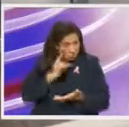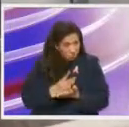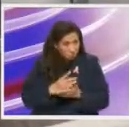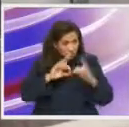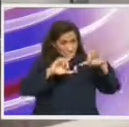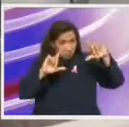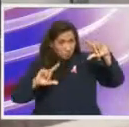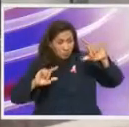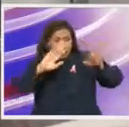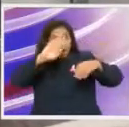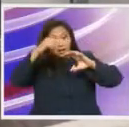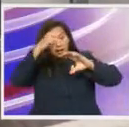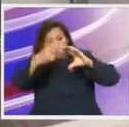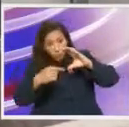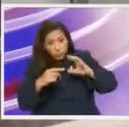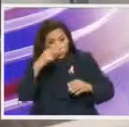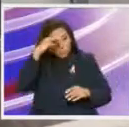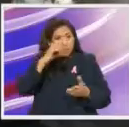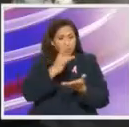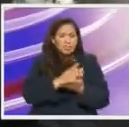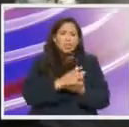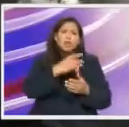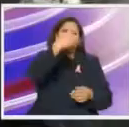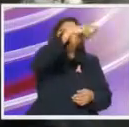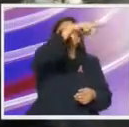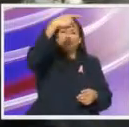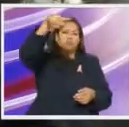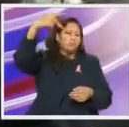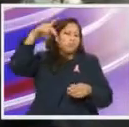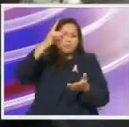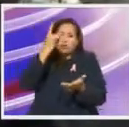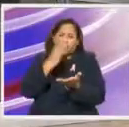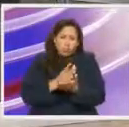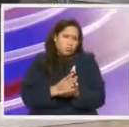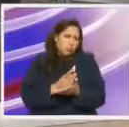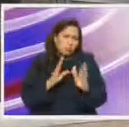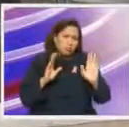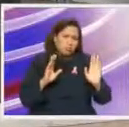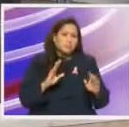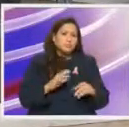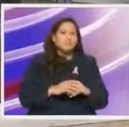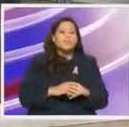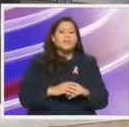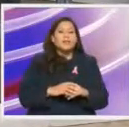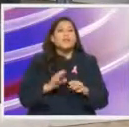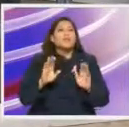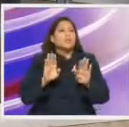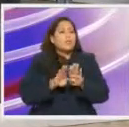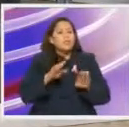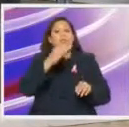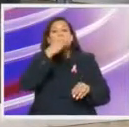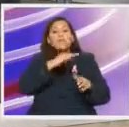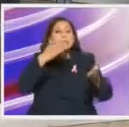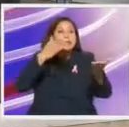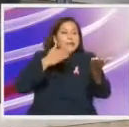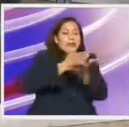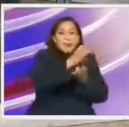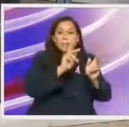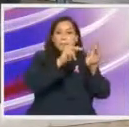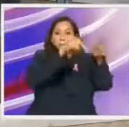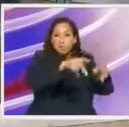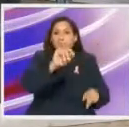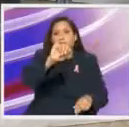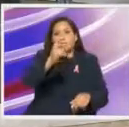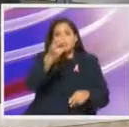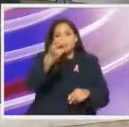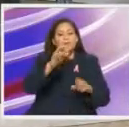mundo. Bueno, cada cultura es muy única. Pero en el sentido de que lo celebramos en los panteones, ¿no? Es muy cierto, muy cierto, Norberto. Nuestra